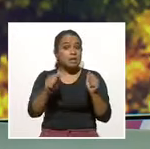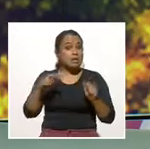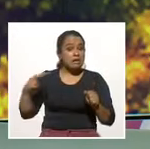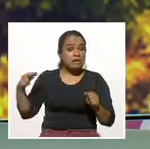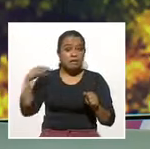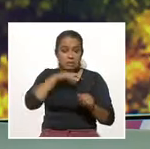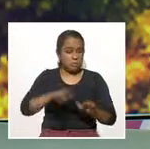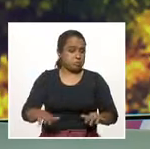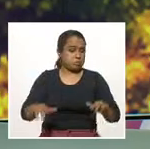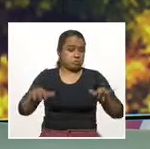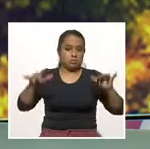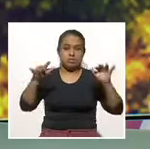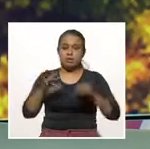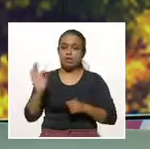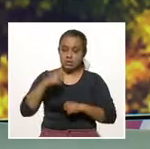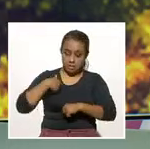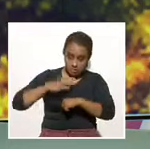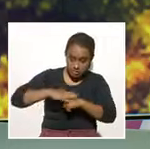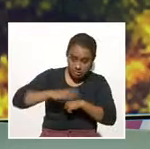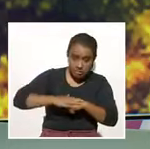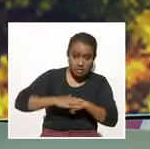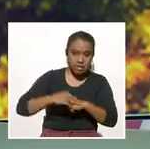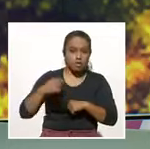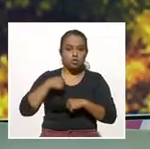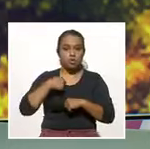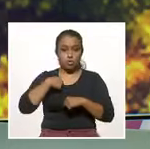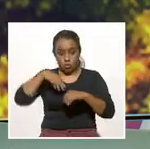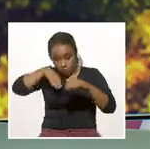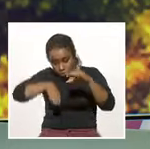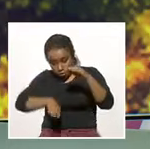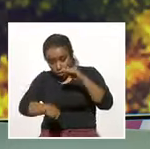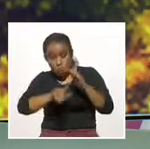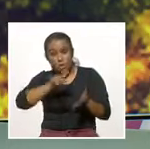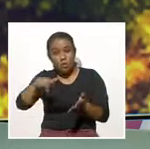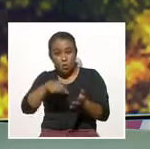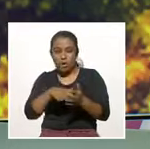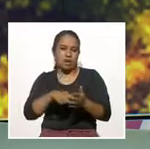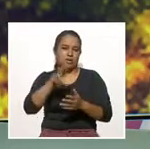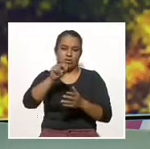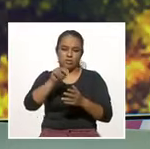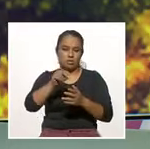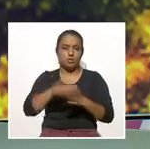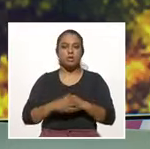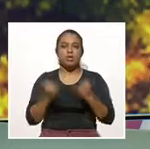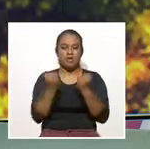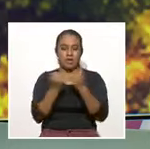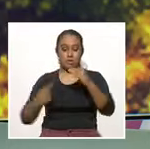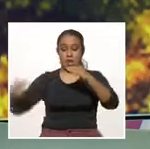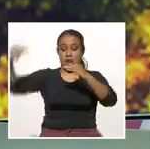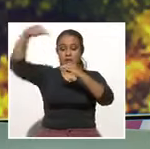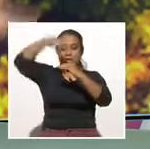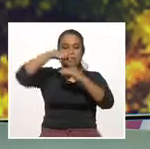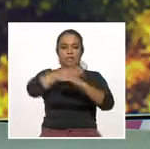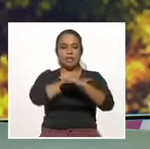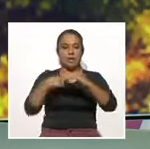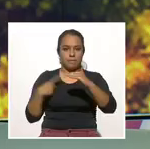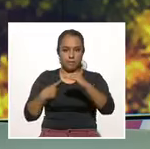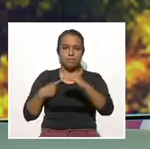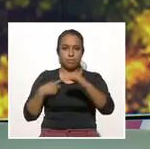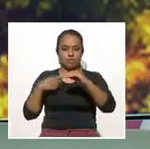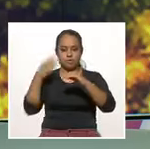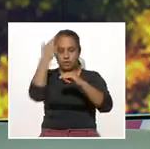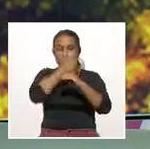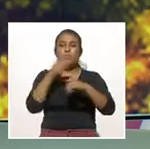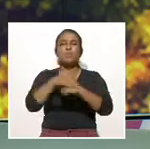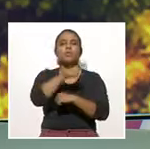Sí. Entonces, si yo tengo ese alertamiento, voy a evitar cruzar por esas zonas. Revisar mi azotea, porque a veces tendemos a dejar muchas cosas